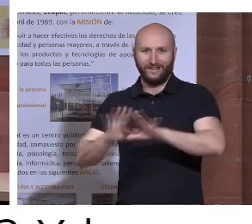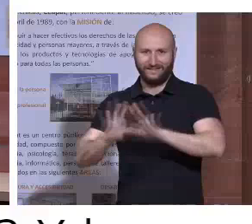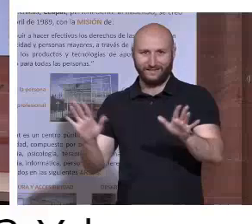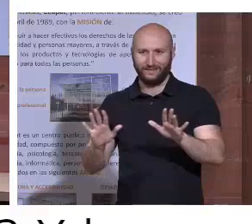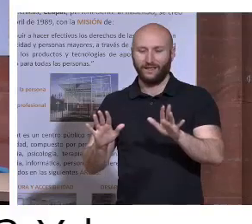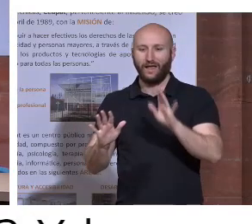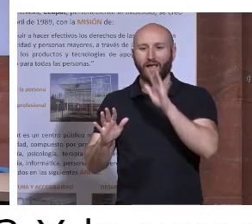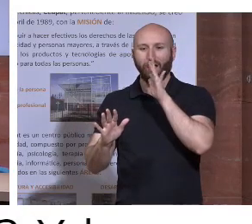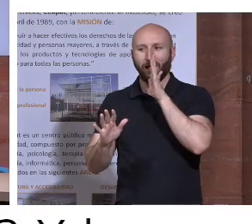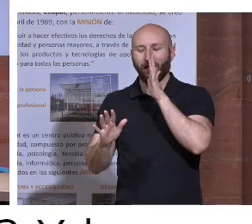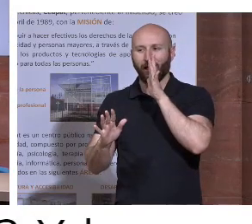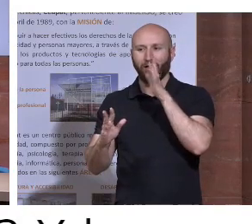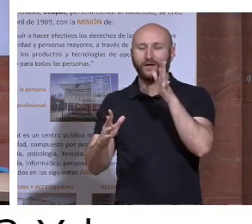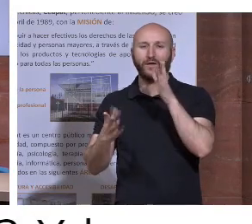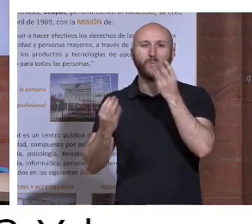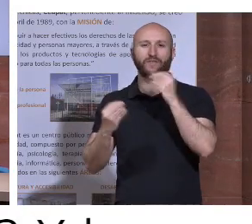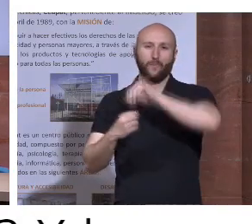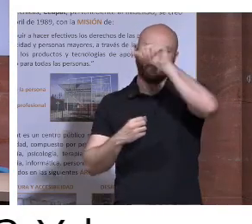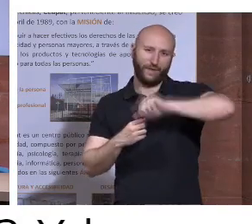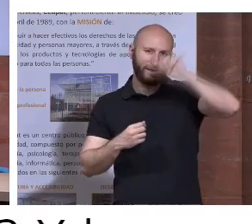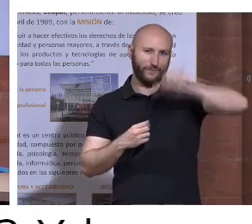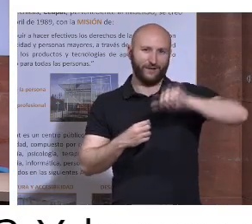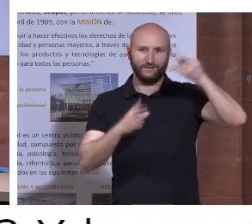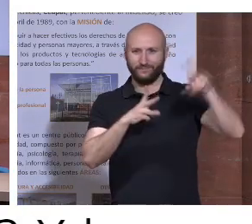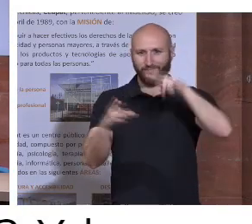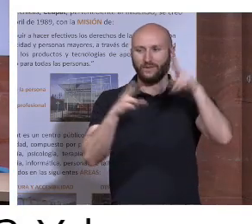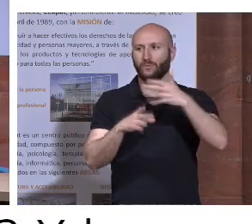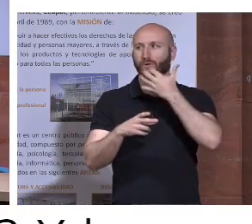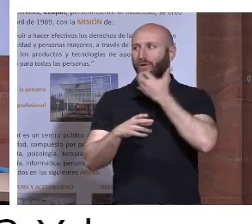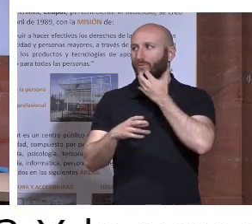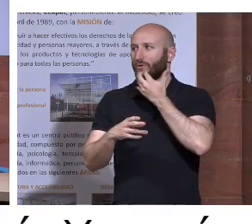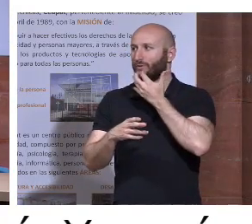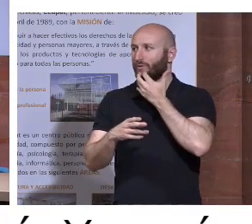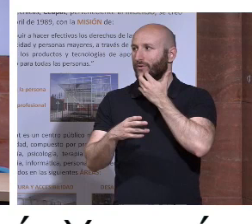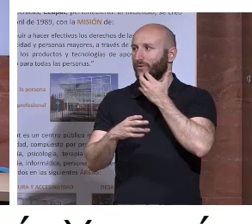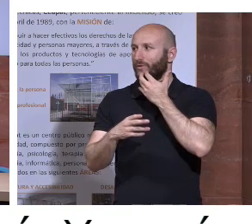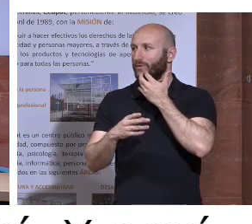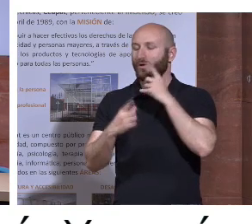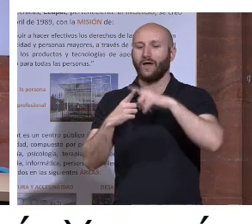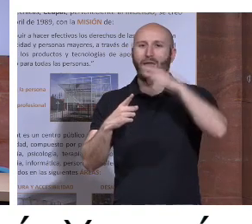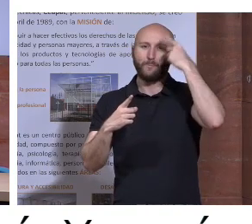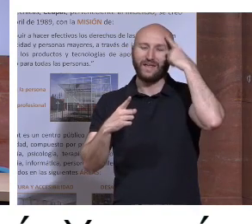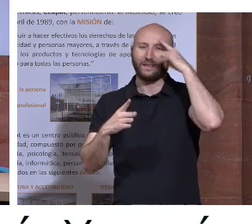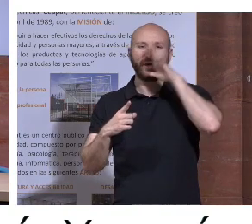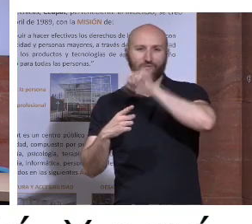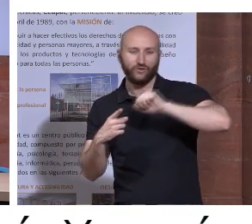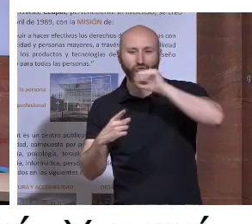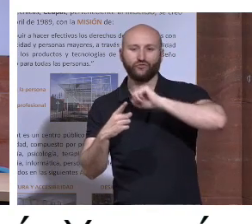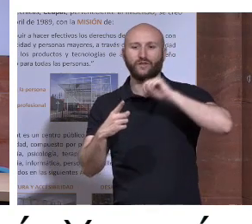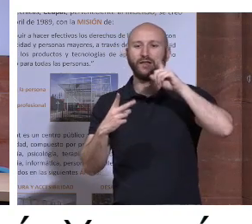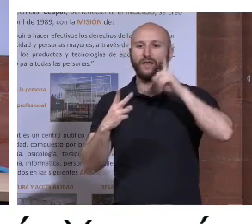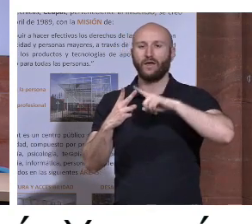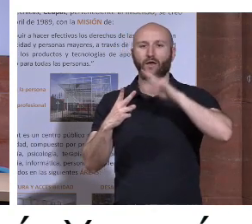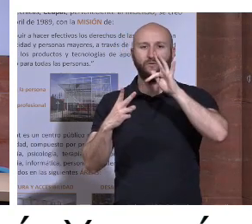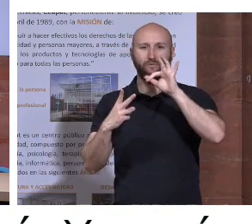Y yo aquí tengo una serie de películas. Por ejemplo, Una mente maravillosa, Forrest